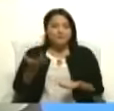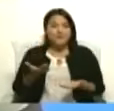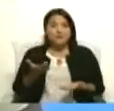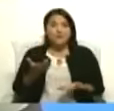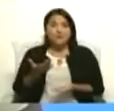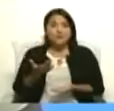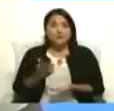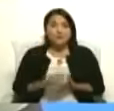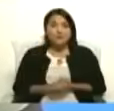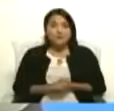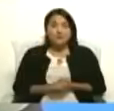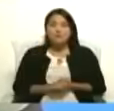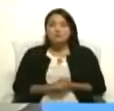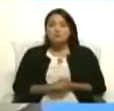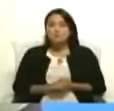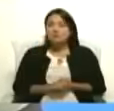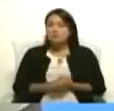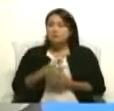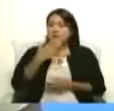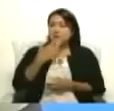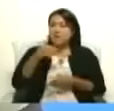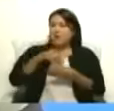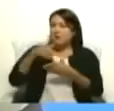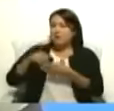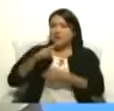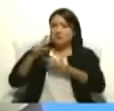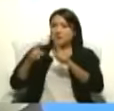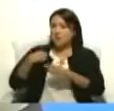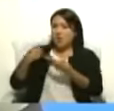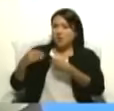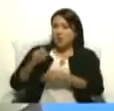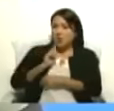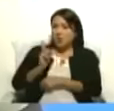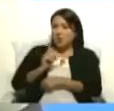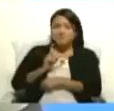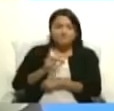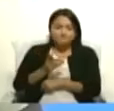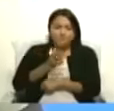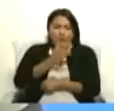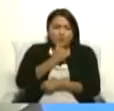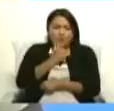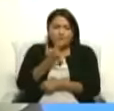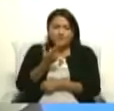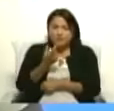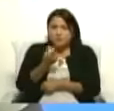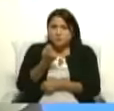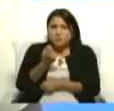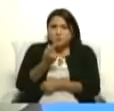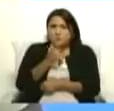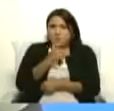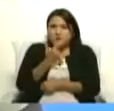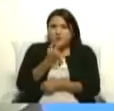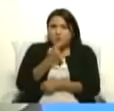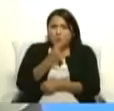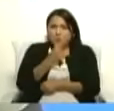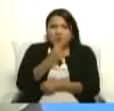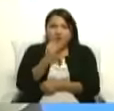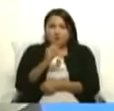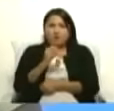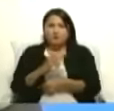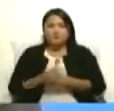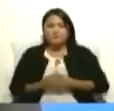yo no estoy de acuerdo con el referendo consultivo No yo no estoy de acuerdo con ese ese voto por el